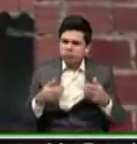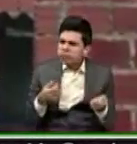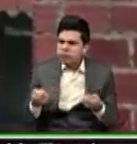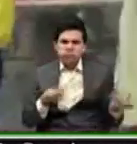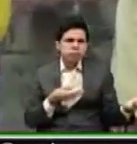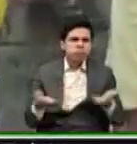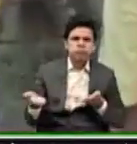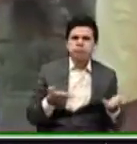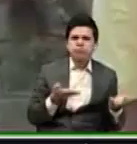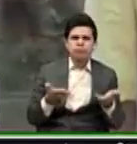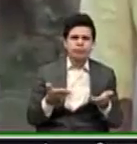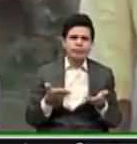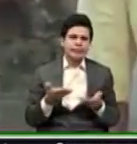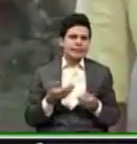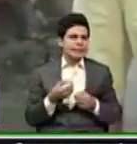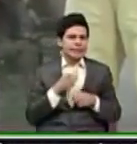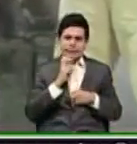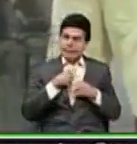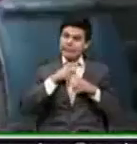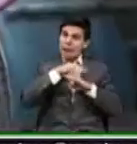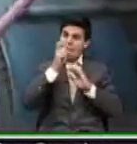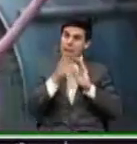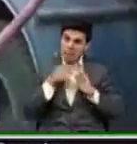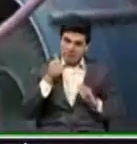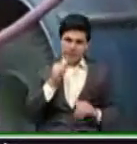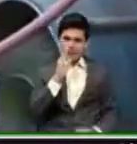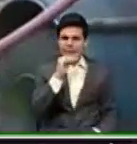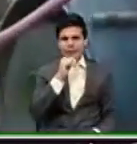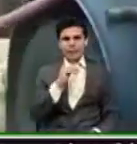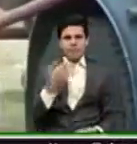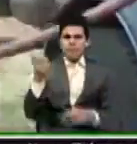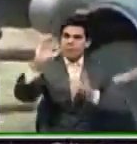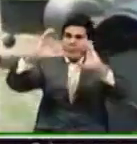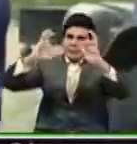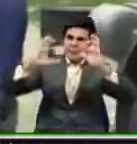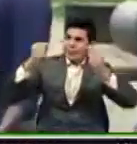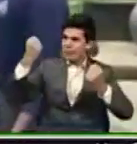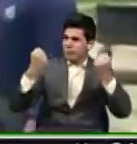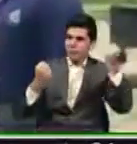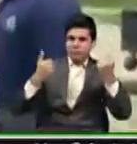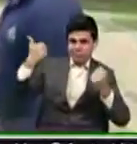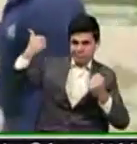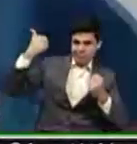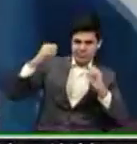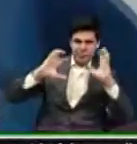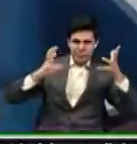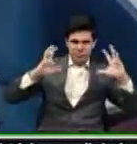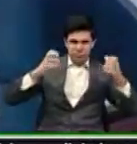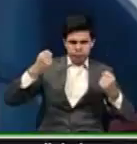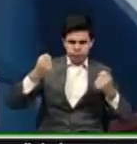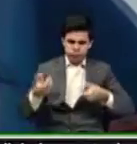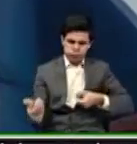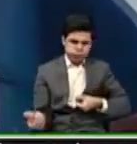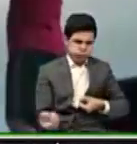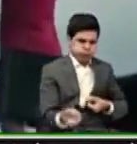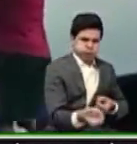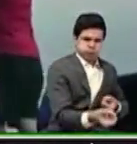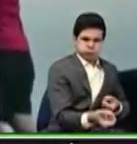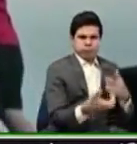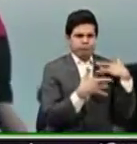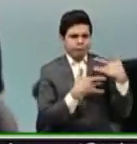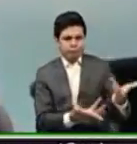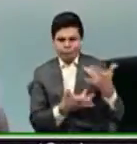todavía con lo cometido que es el servicio del agua. Con carrotanques, el ejército y la empresa de servicios públicos adelantan jornadas